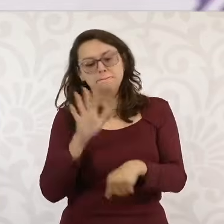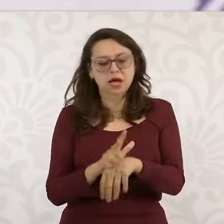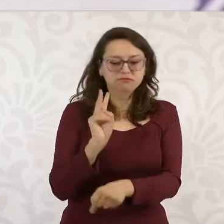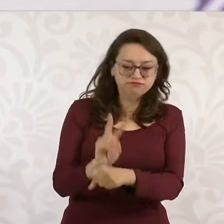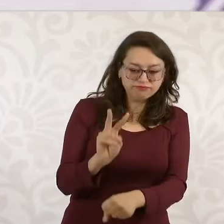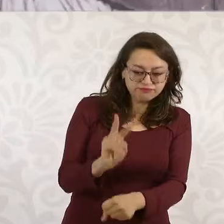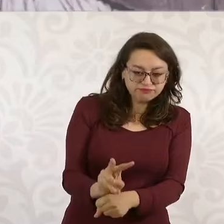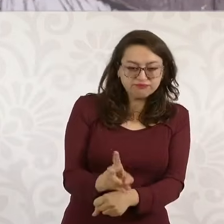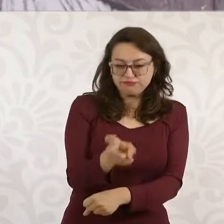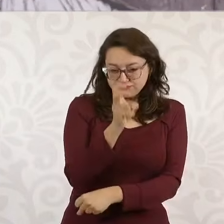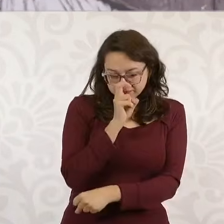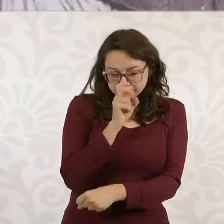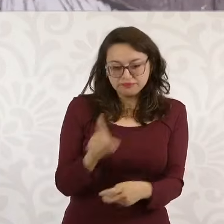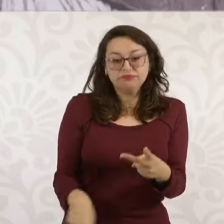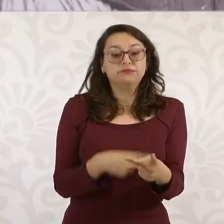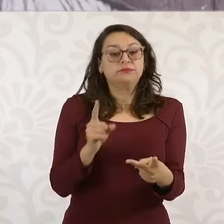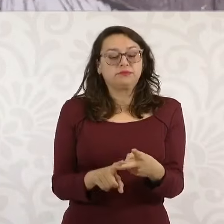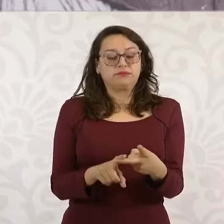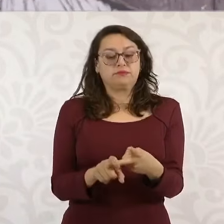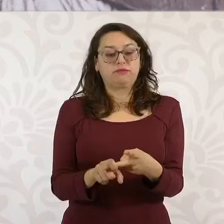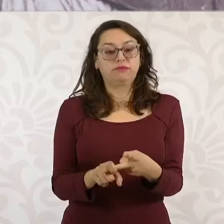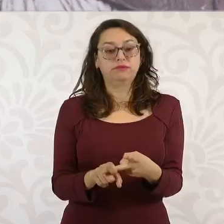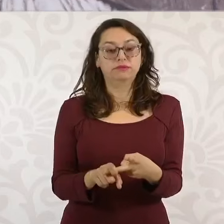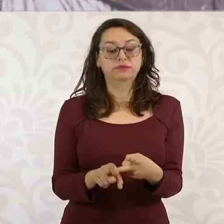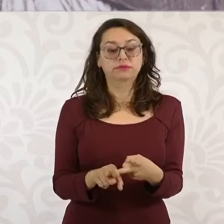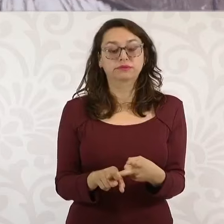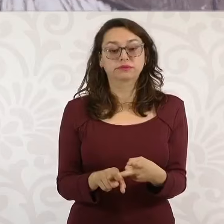fiscalización, tiene que ver con